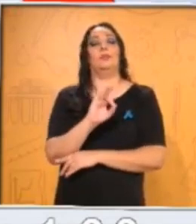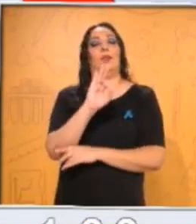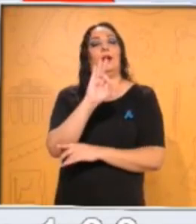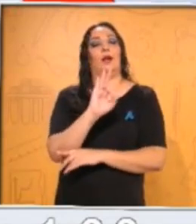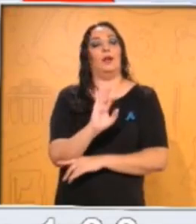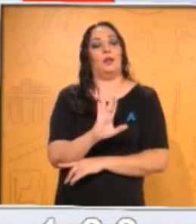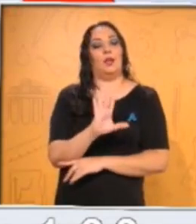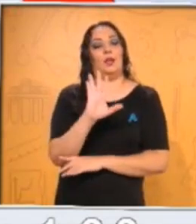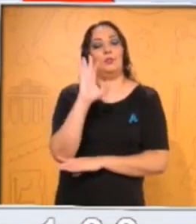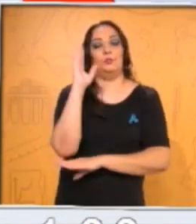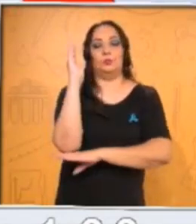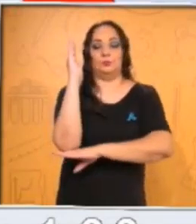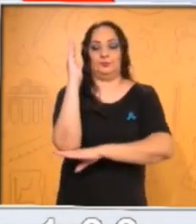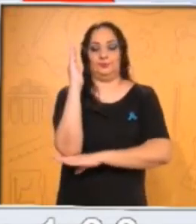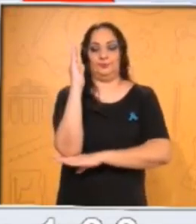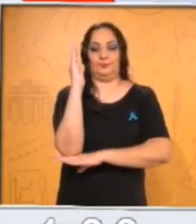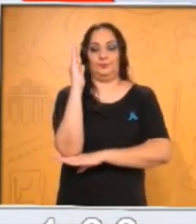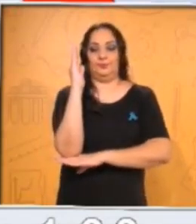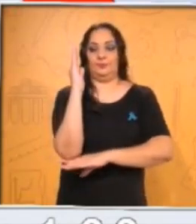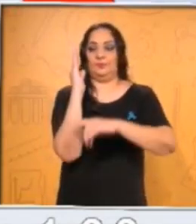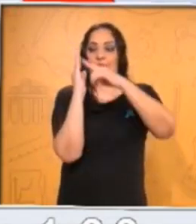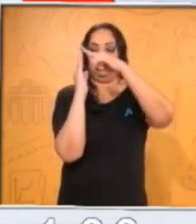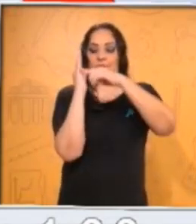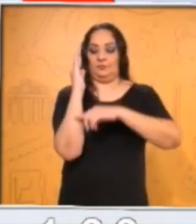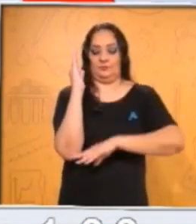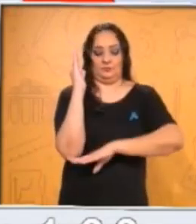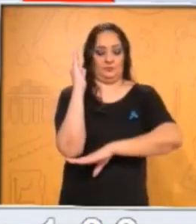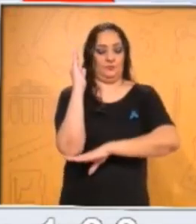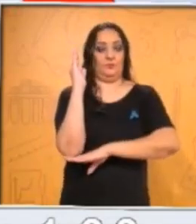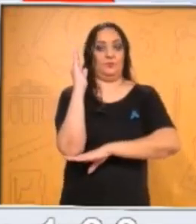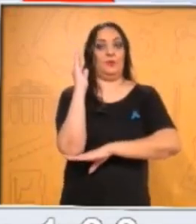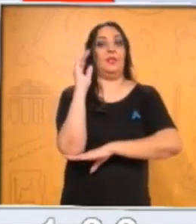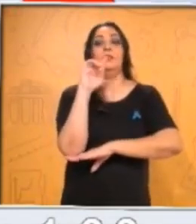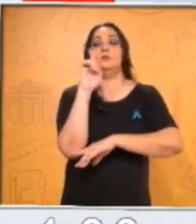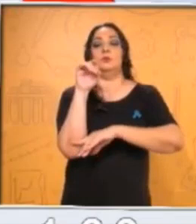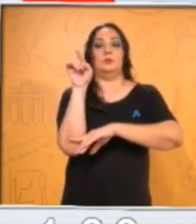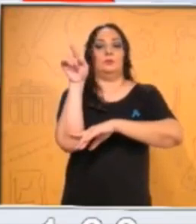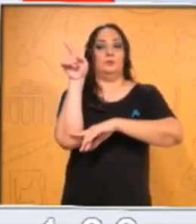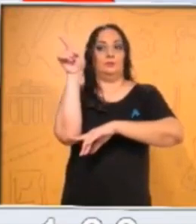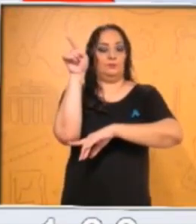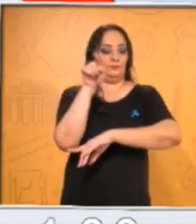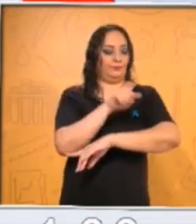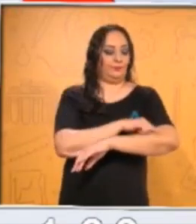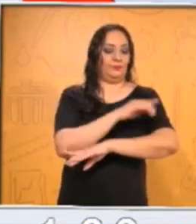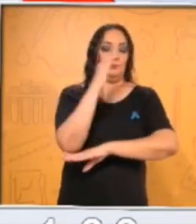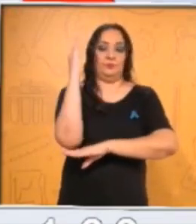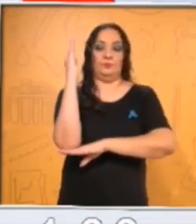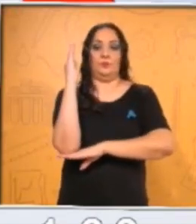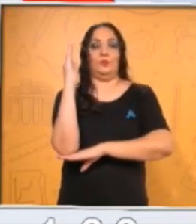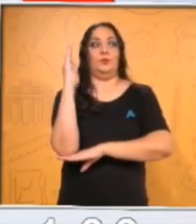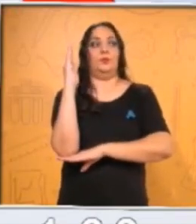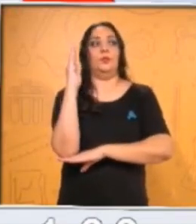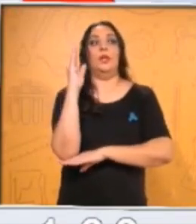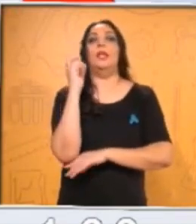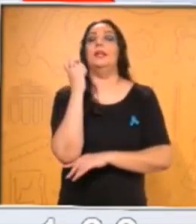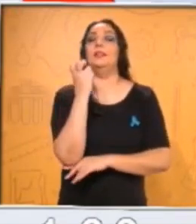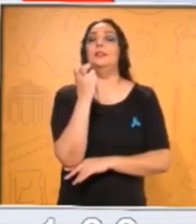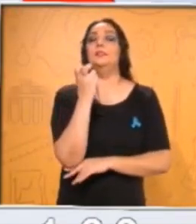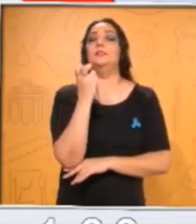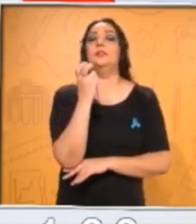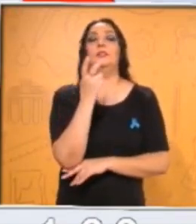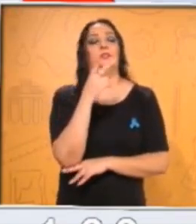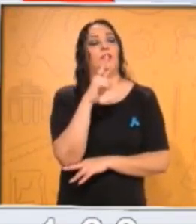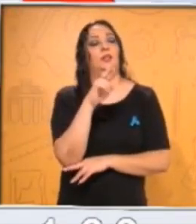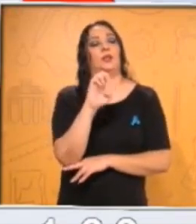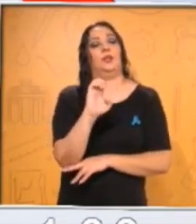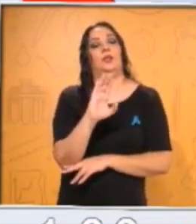se forman los 90 grados. El isósceles, aquí están sus dos lados iguales. Y el